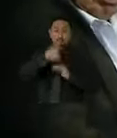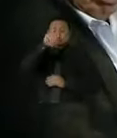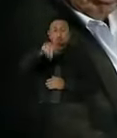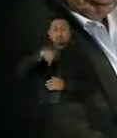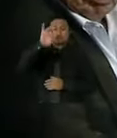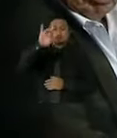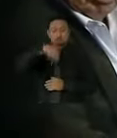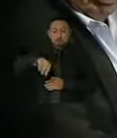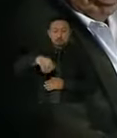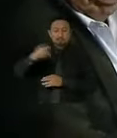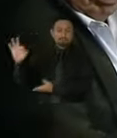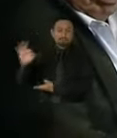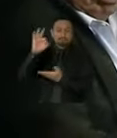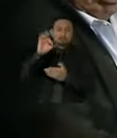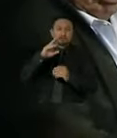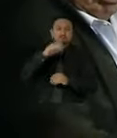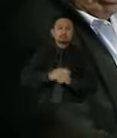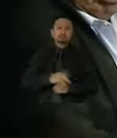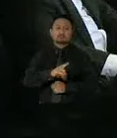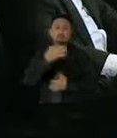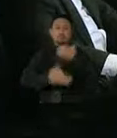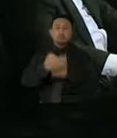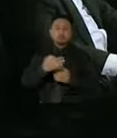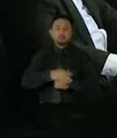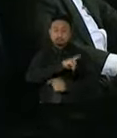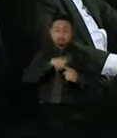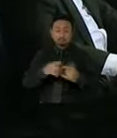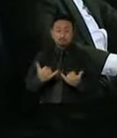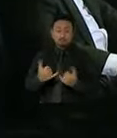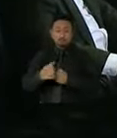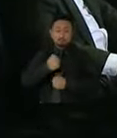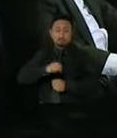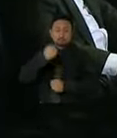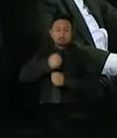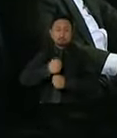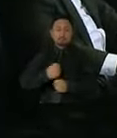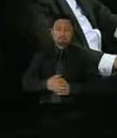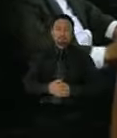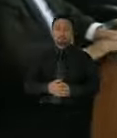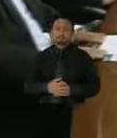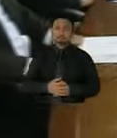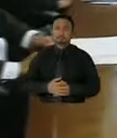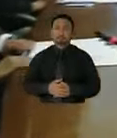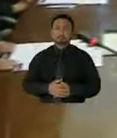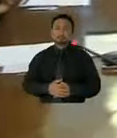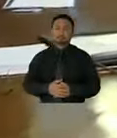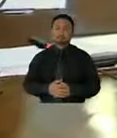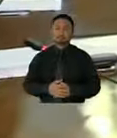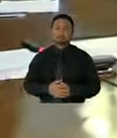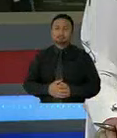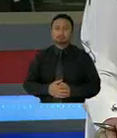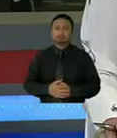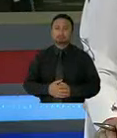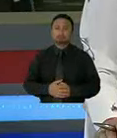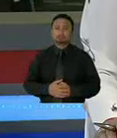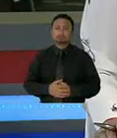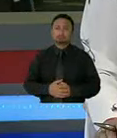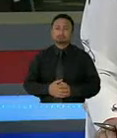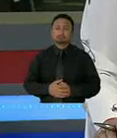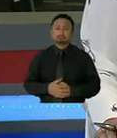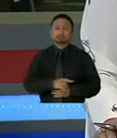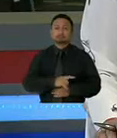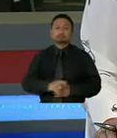nombrado juez de la Corte, cargo que desempeña hasta la actualidad. Informó Priscila Cadena.